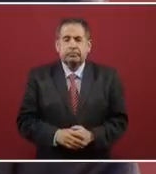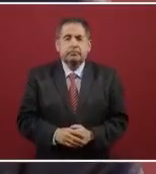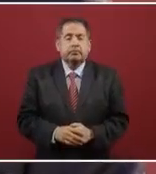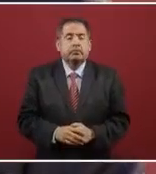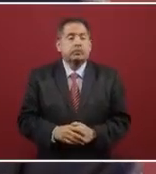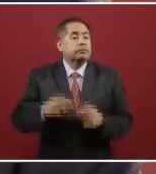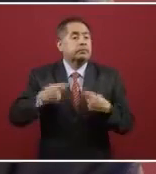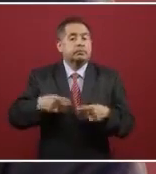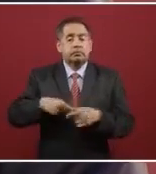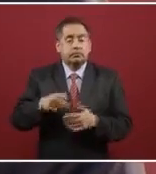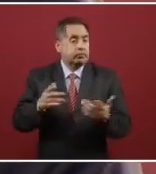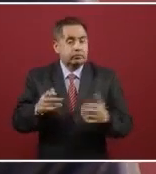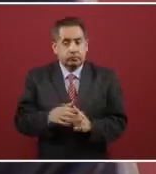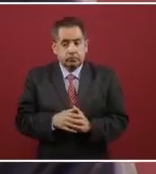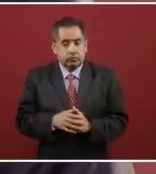el funcionario que